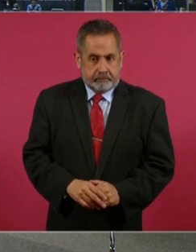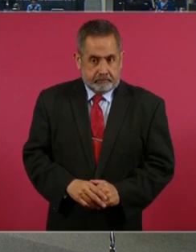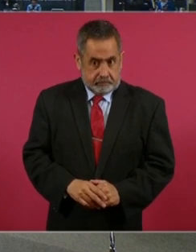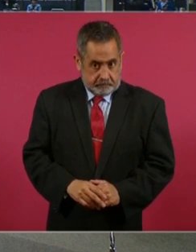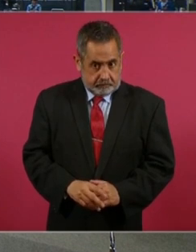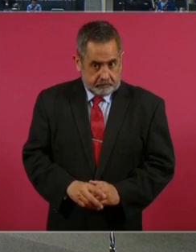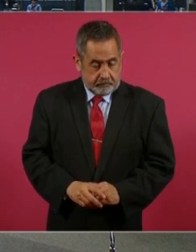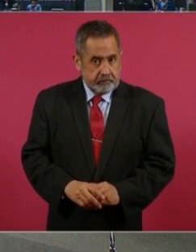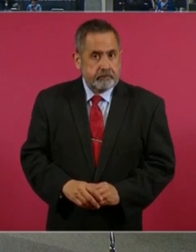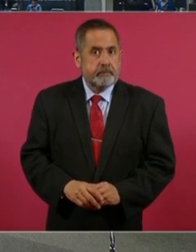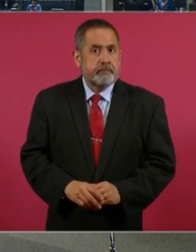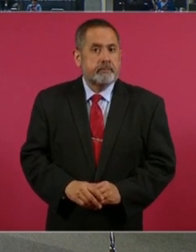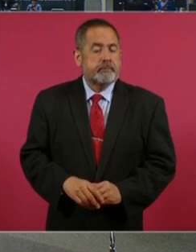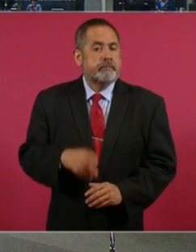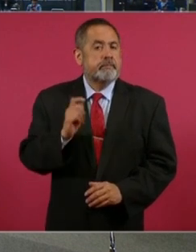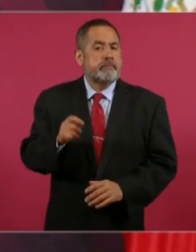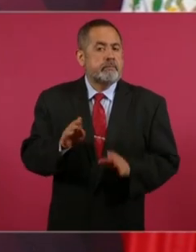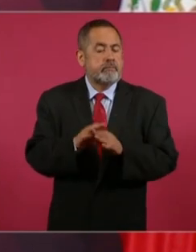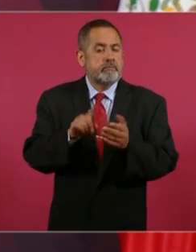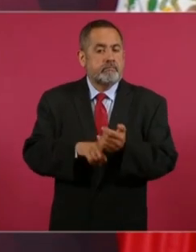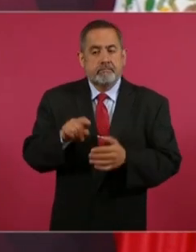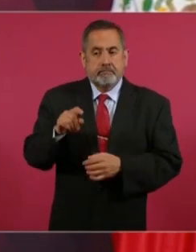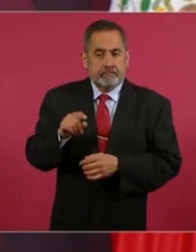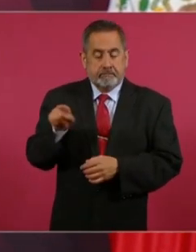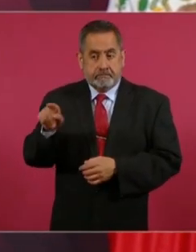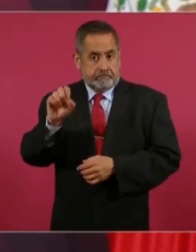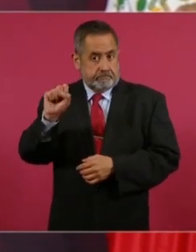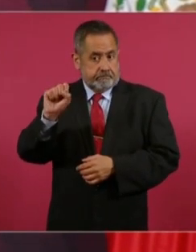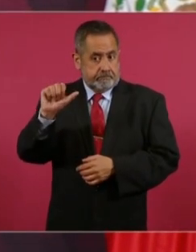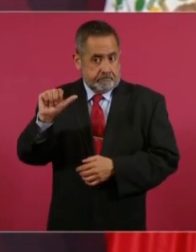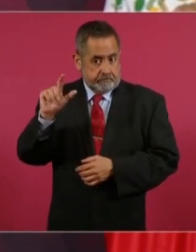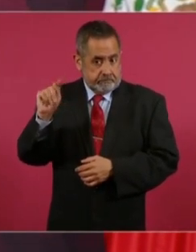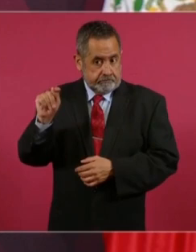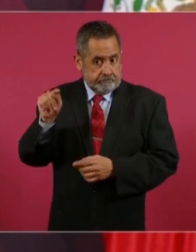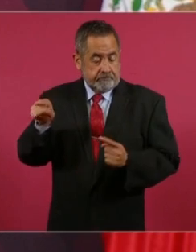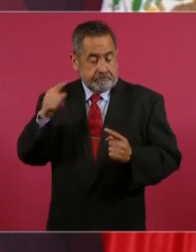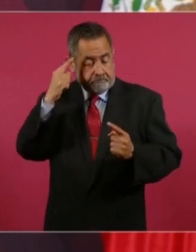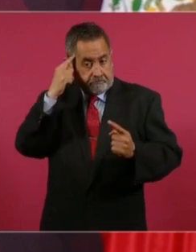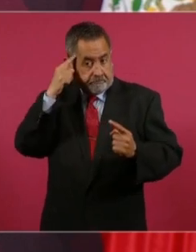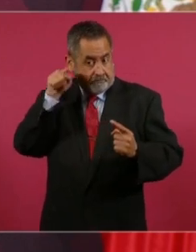de acuerdo al SAT